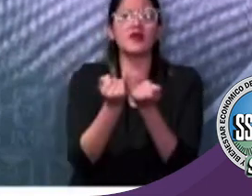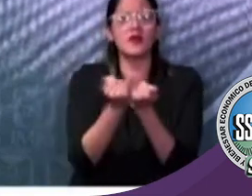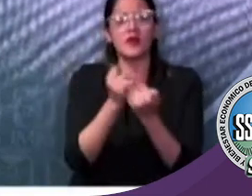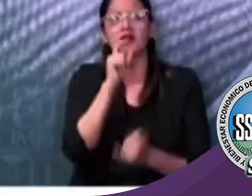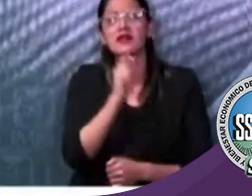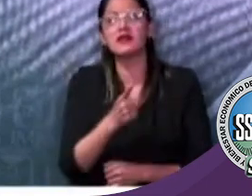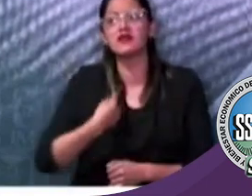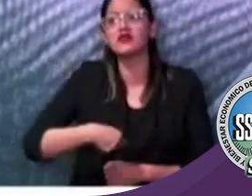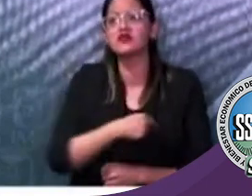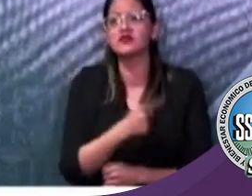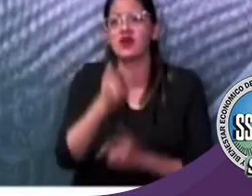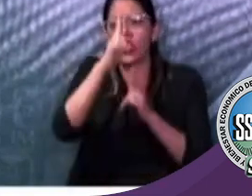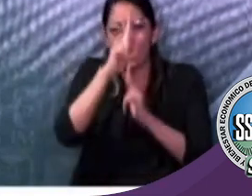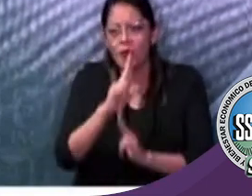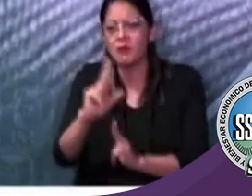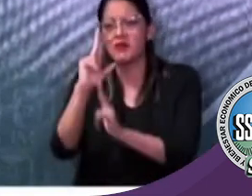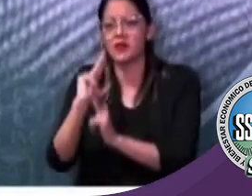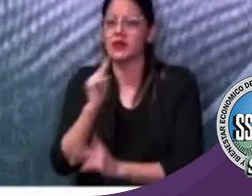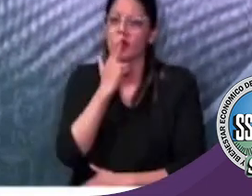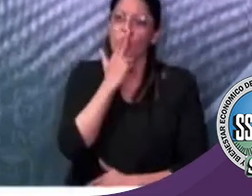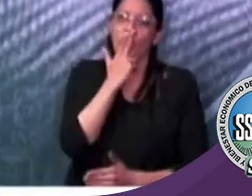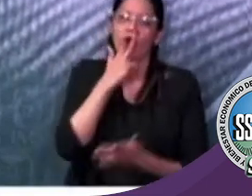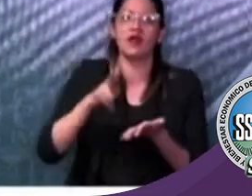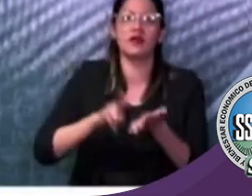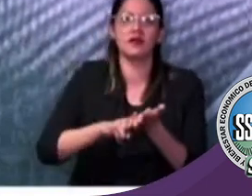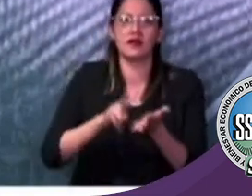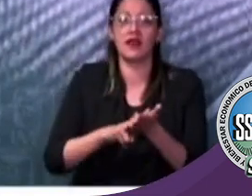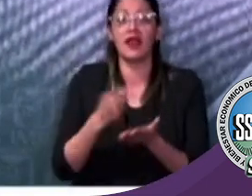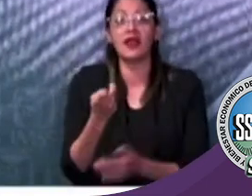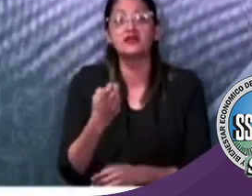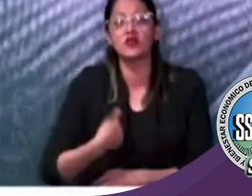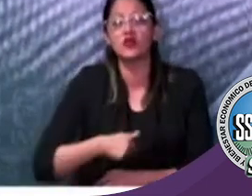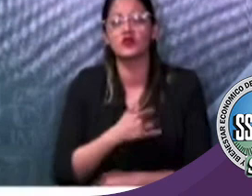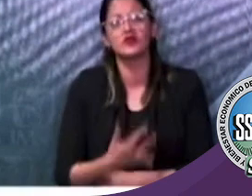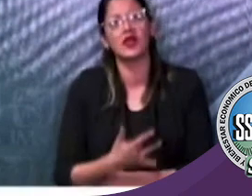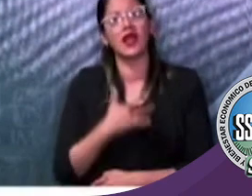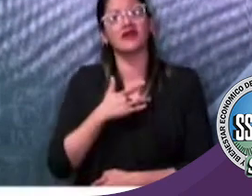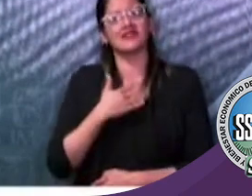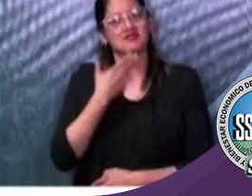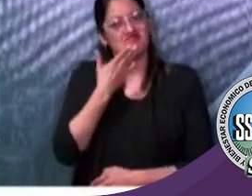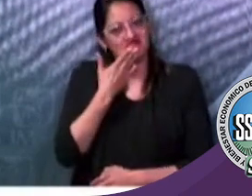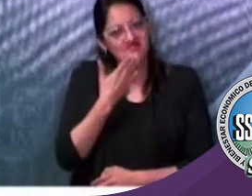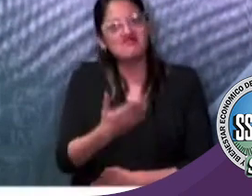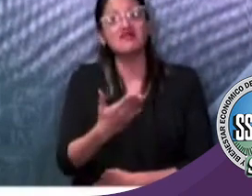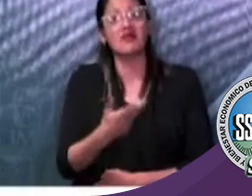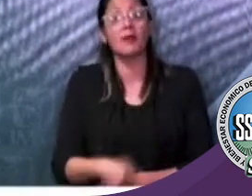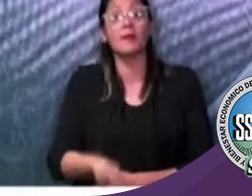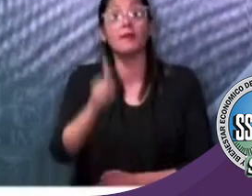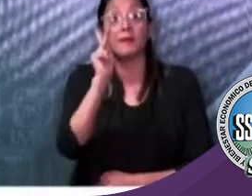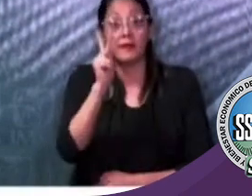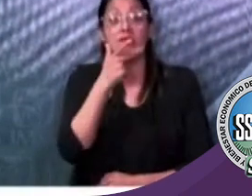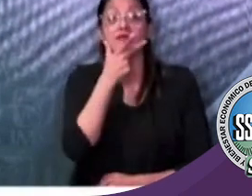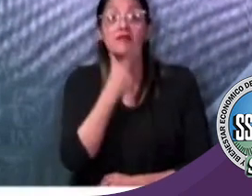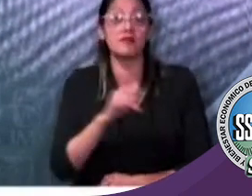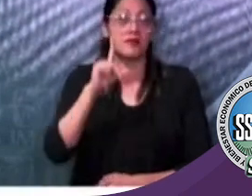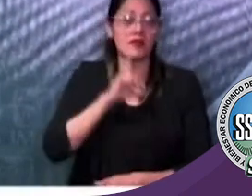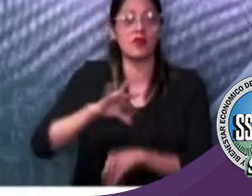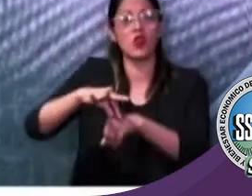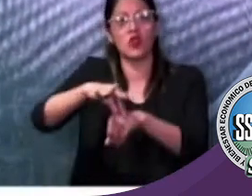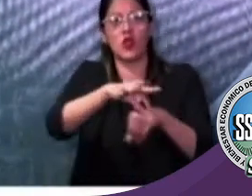apreciamos los homenajes, acciones que nos hacen sentirnos muy bien, pero las y los